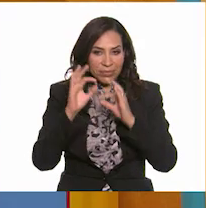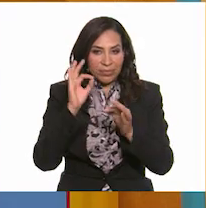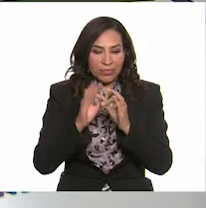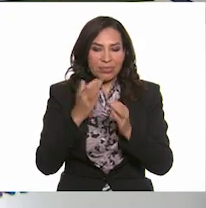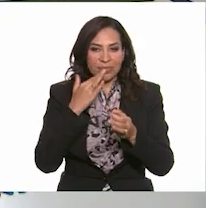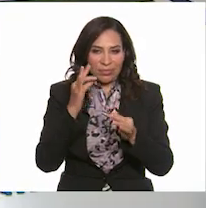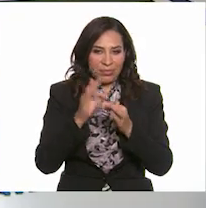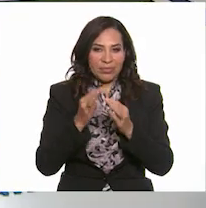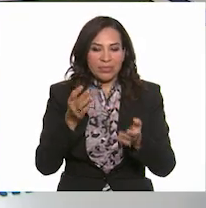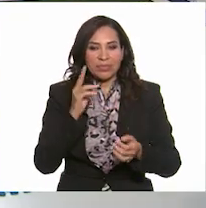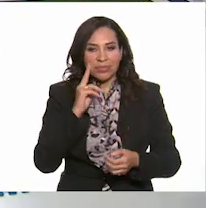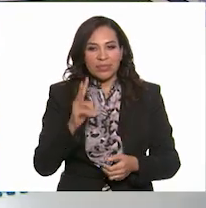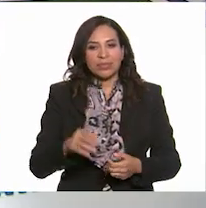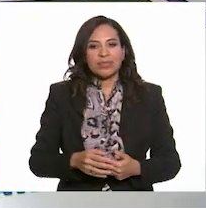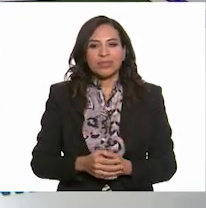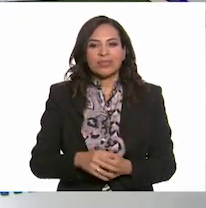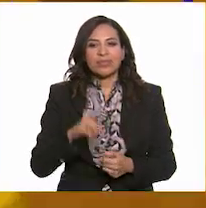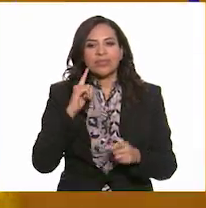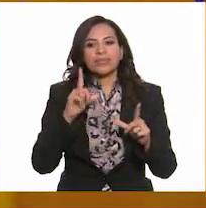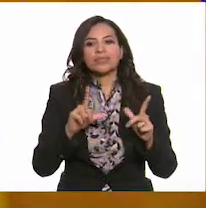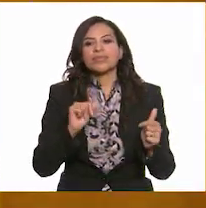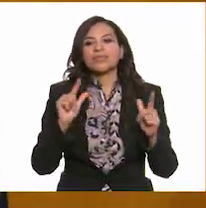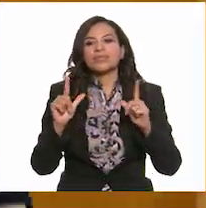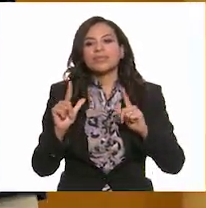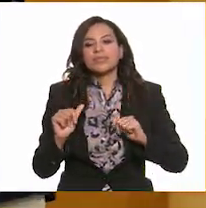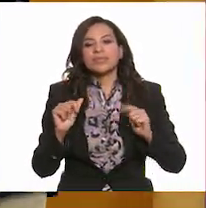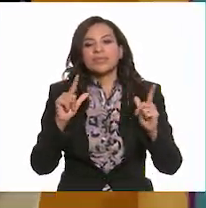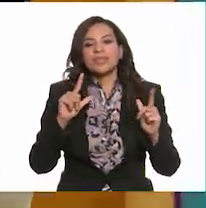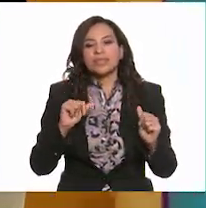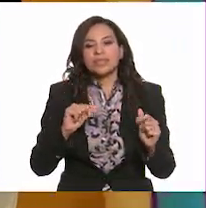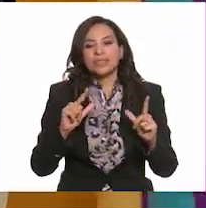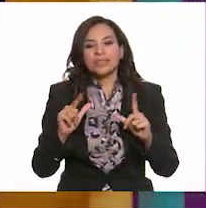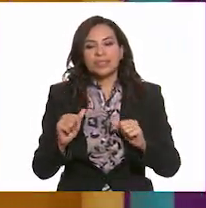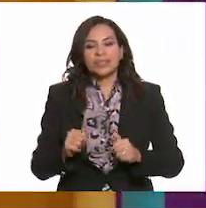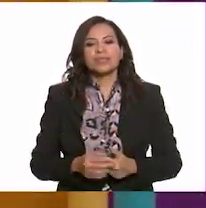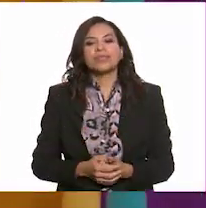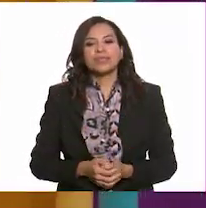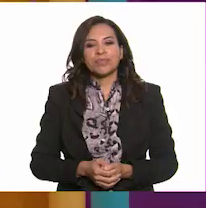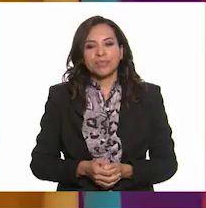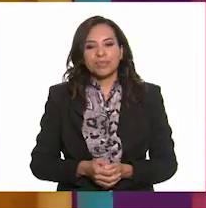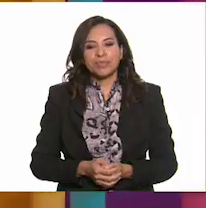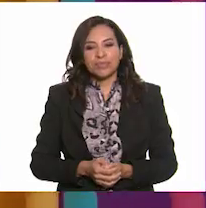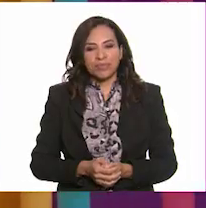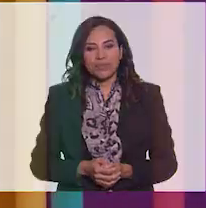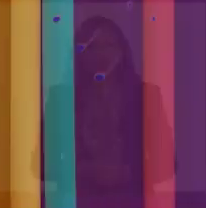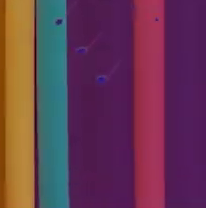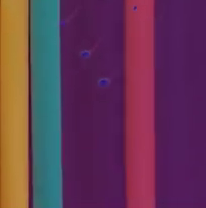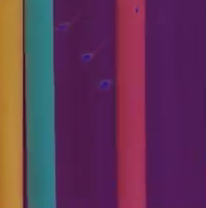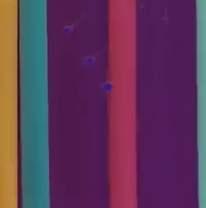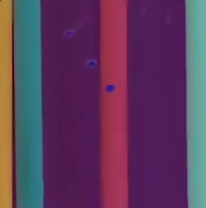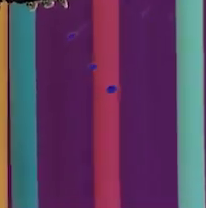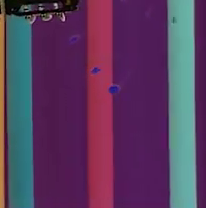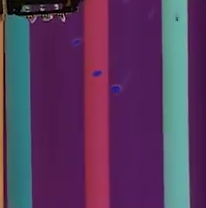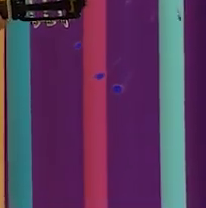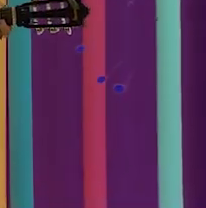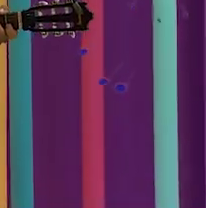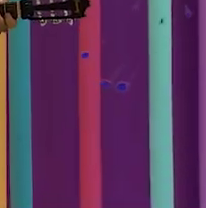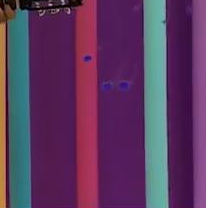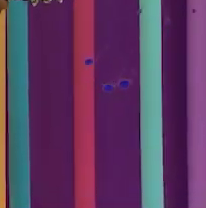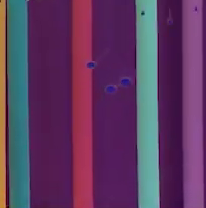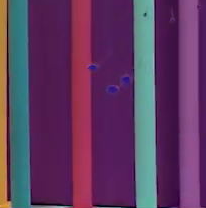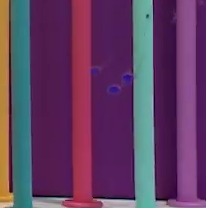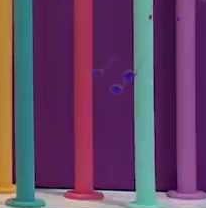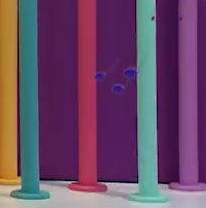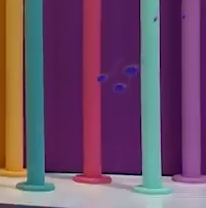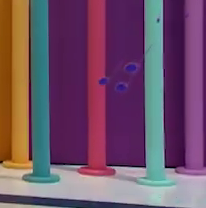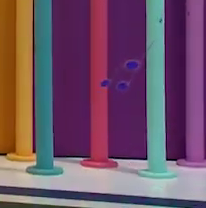¡Listos! Perfecto, dice así. La la la la la la la la la la la la la la la la la la la la la la la